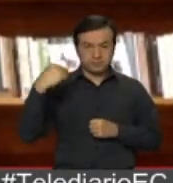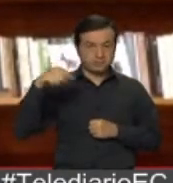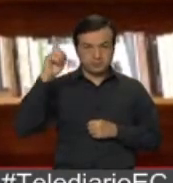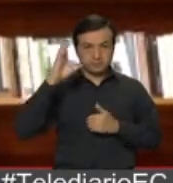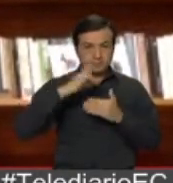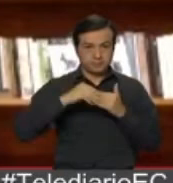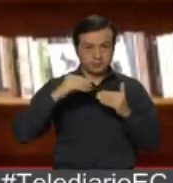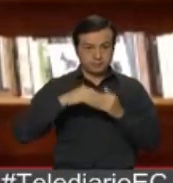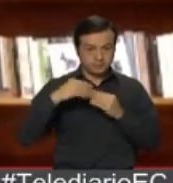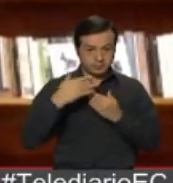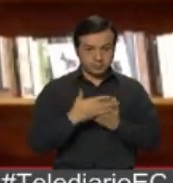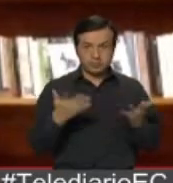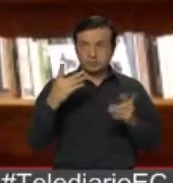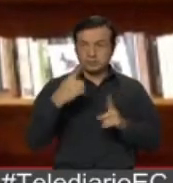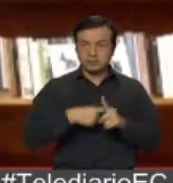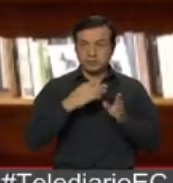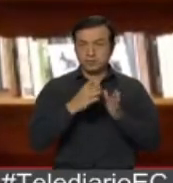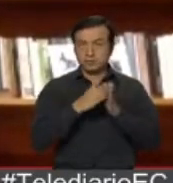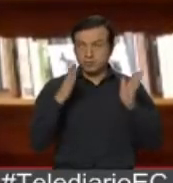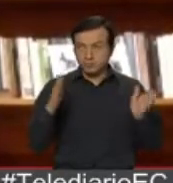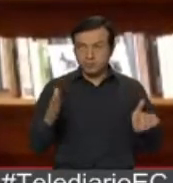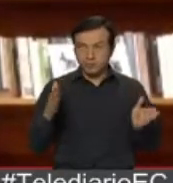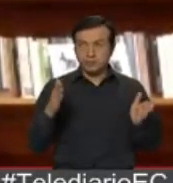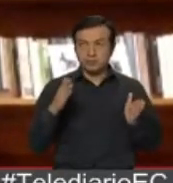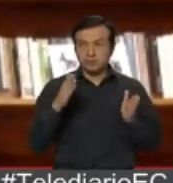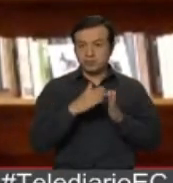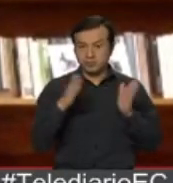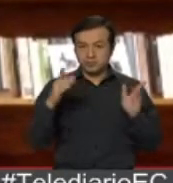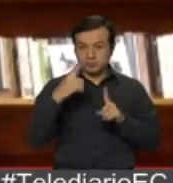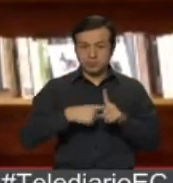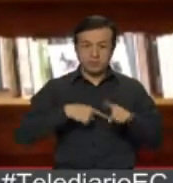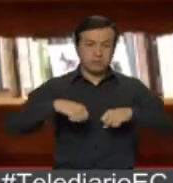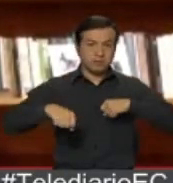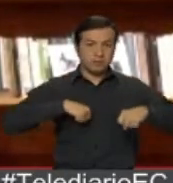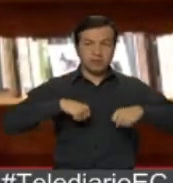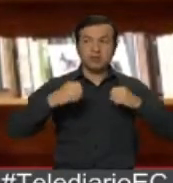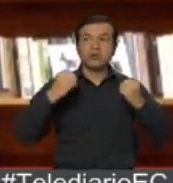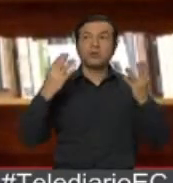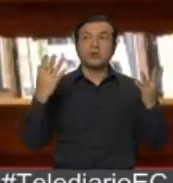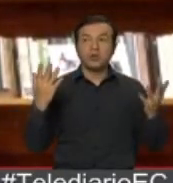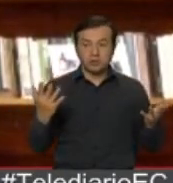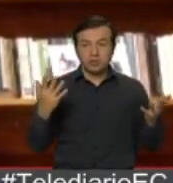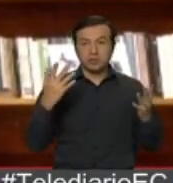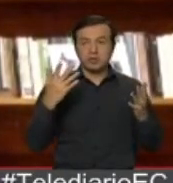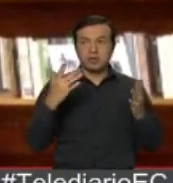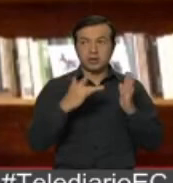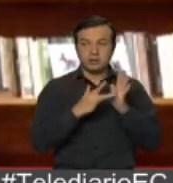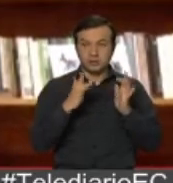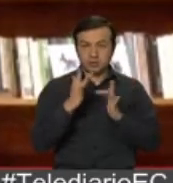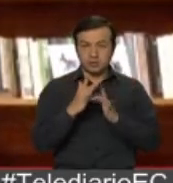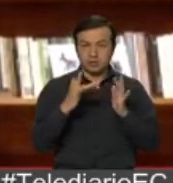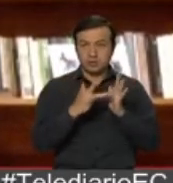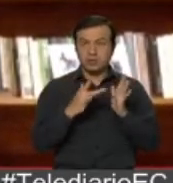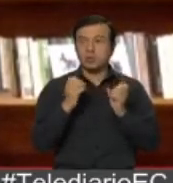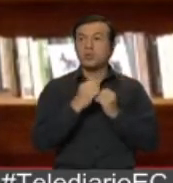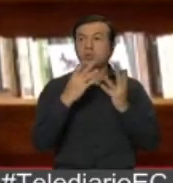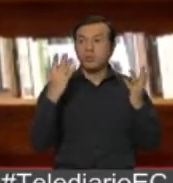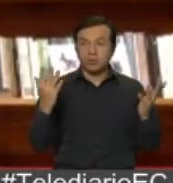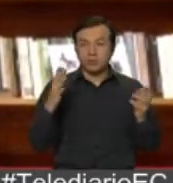de dólares, y para este mes tenemos, perdón, para el mes de mayo, tenemos, abril, perdón, el mes de abril